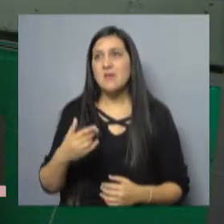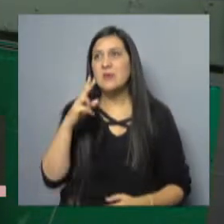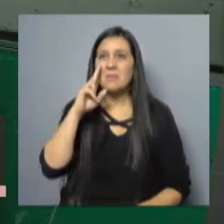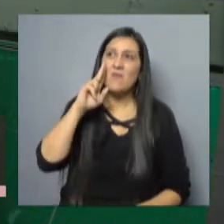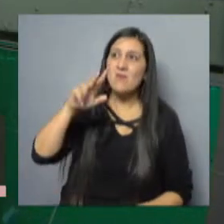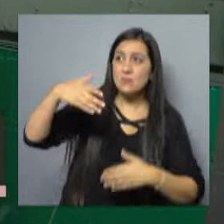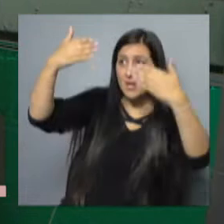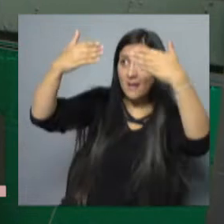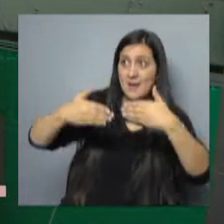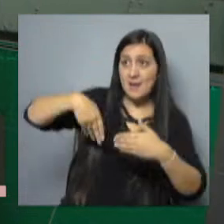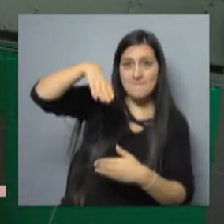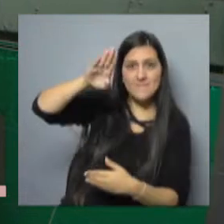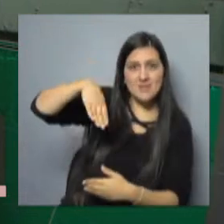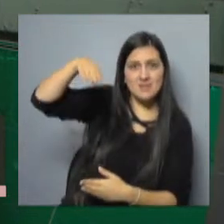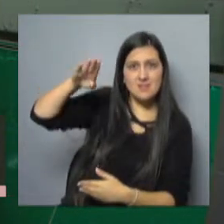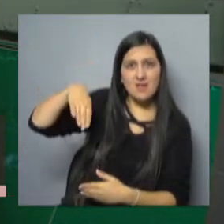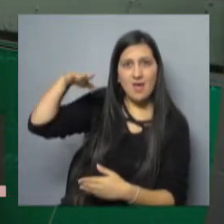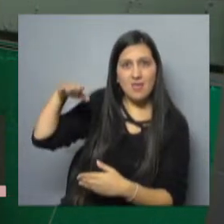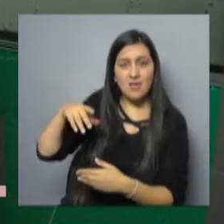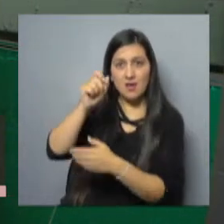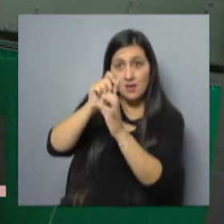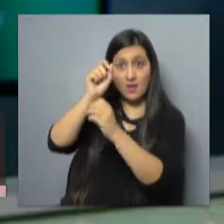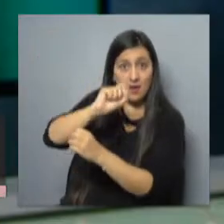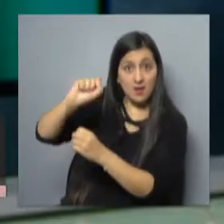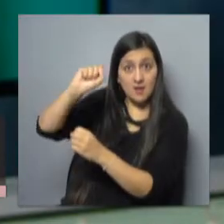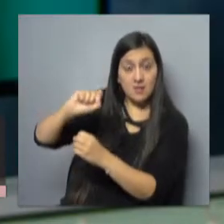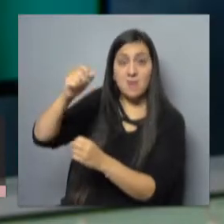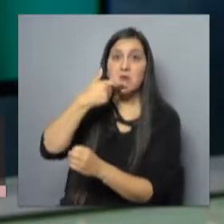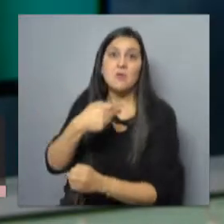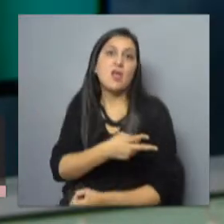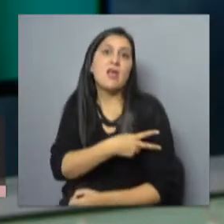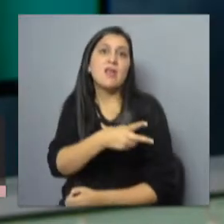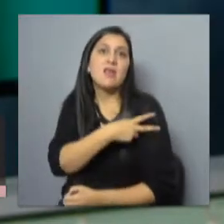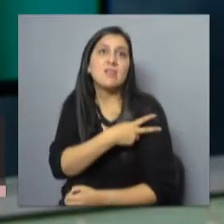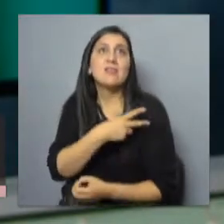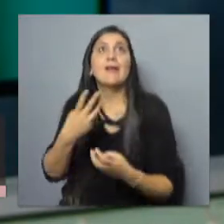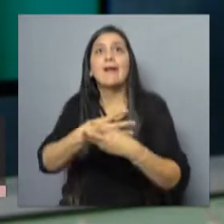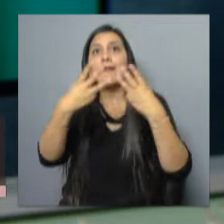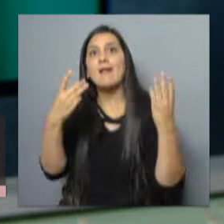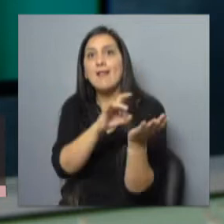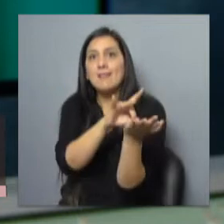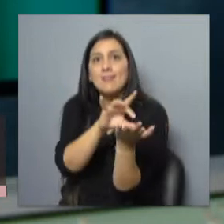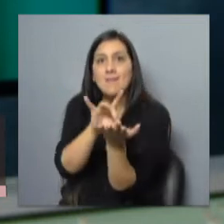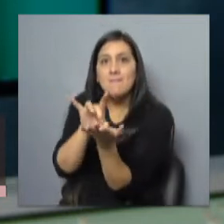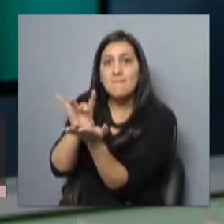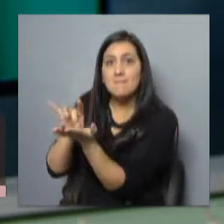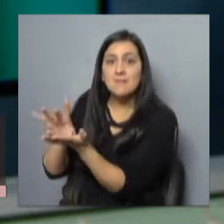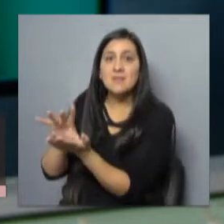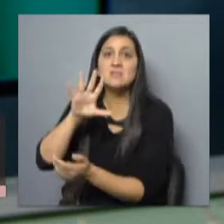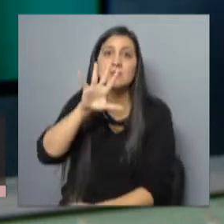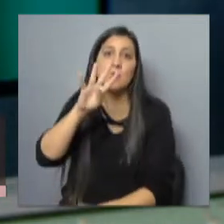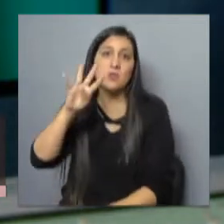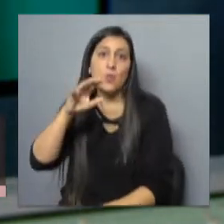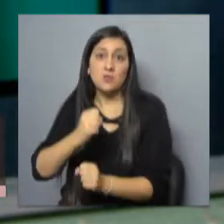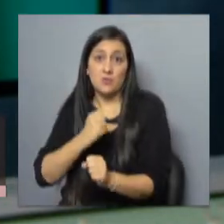en los muros etcétera diciendo el gerente general despide 54